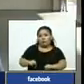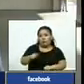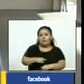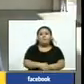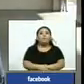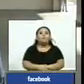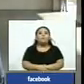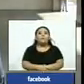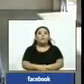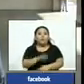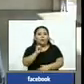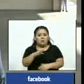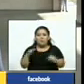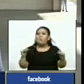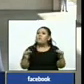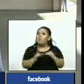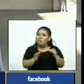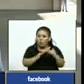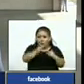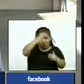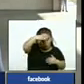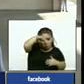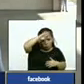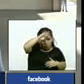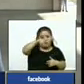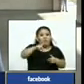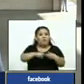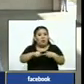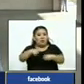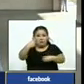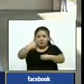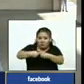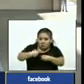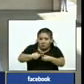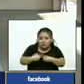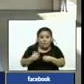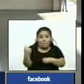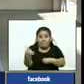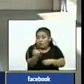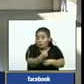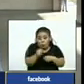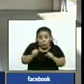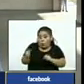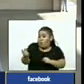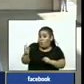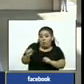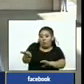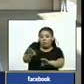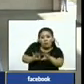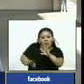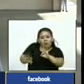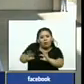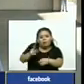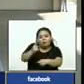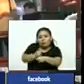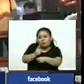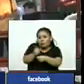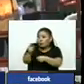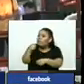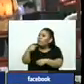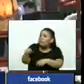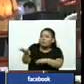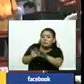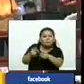Sí, esperaríamos que lo mismo se aplique para Nicaragua, para Cuba o China, donde la gente no puede elegir de una forma correcta a su